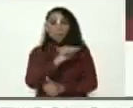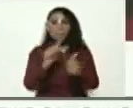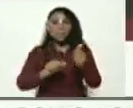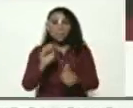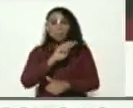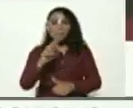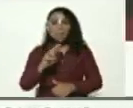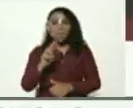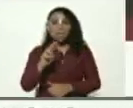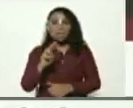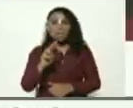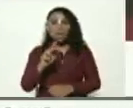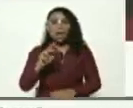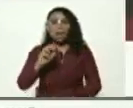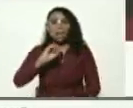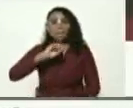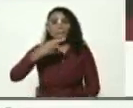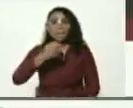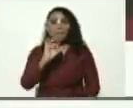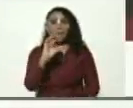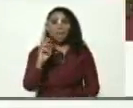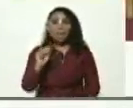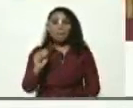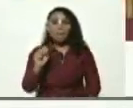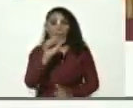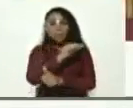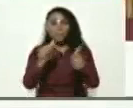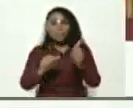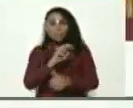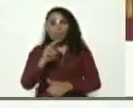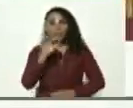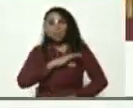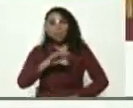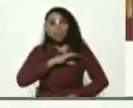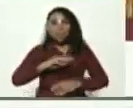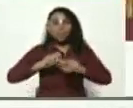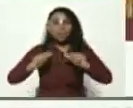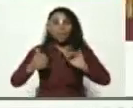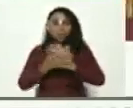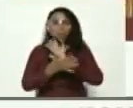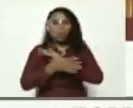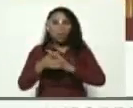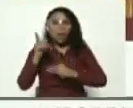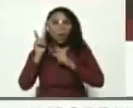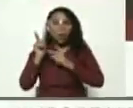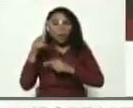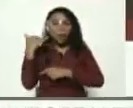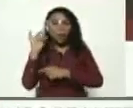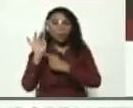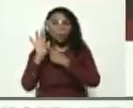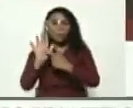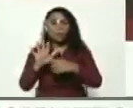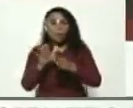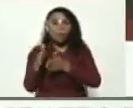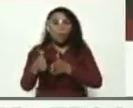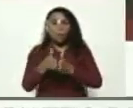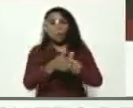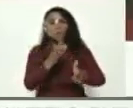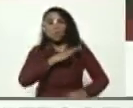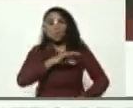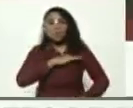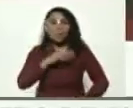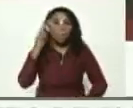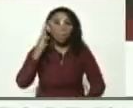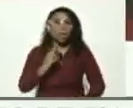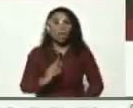vicepresidente del socialismo social y territorial, en Angostura estaba justamente señalado el camino del socialismo